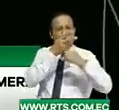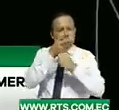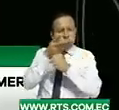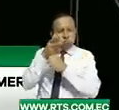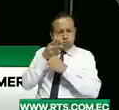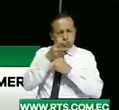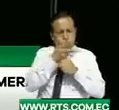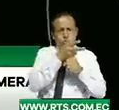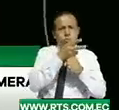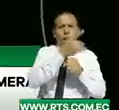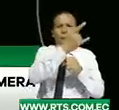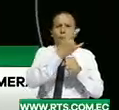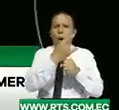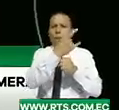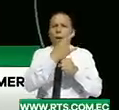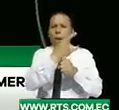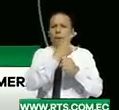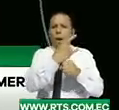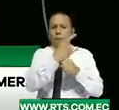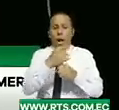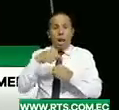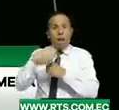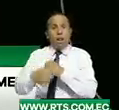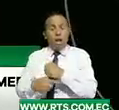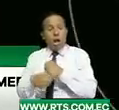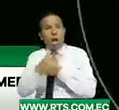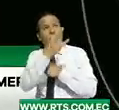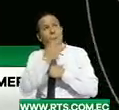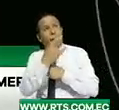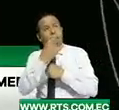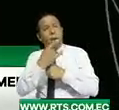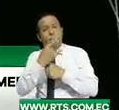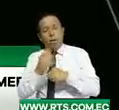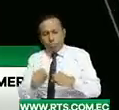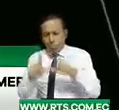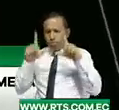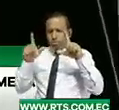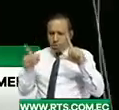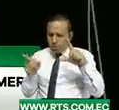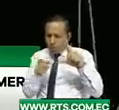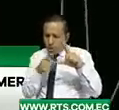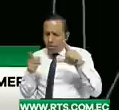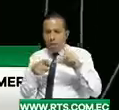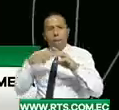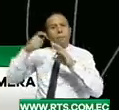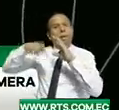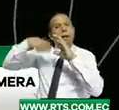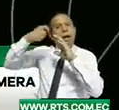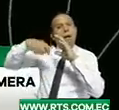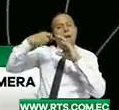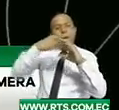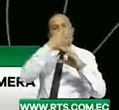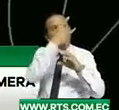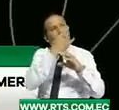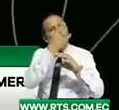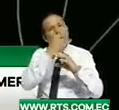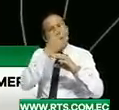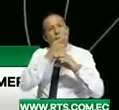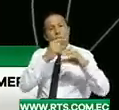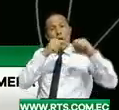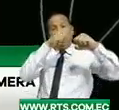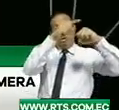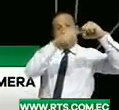cada 50 segundos. La brecha entre las imágenes desde la órbita de Marte y la visualización para la